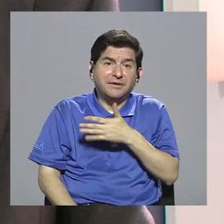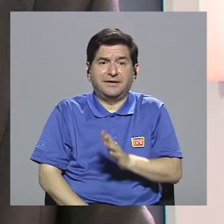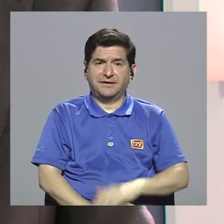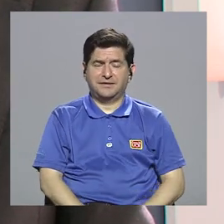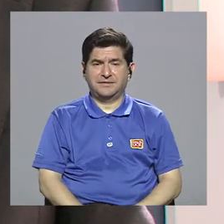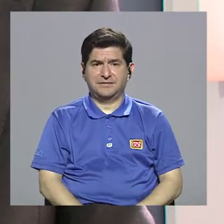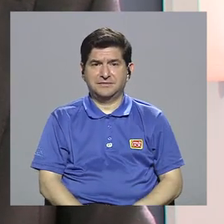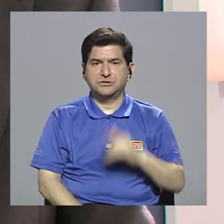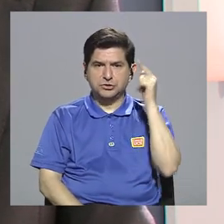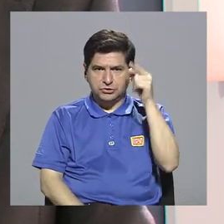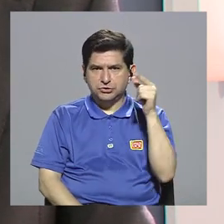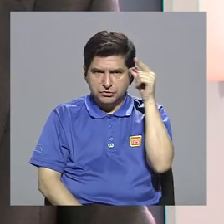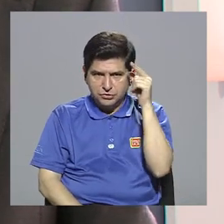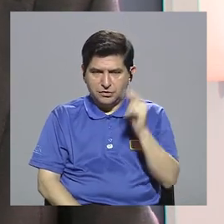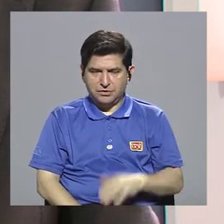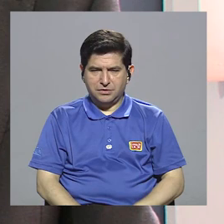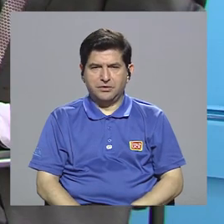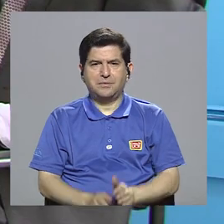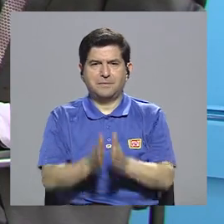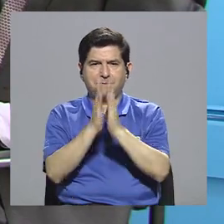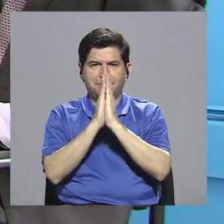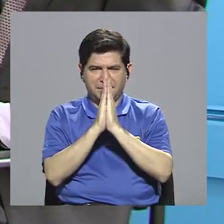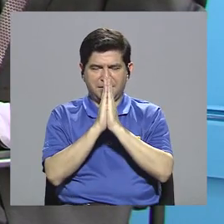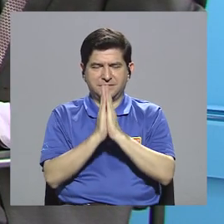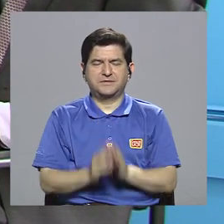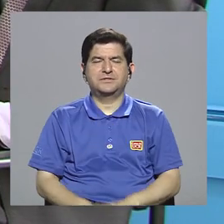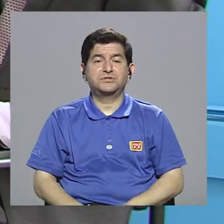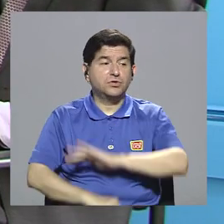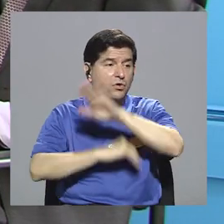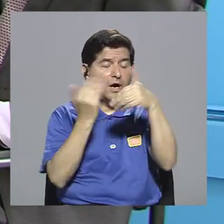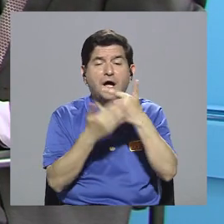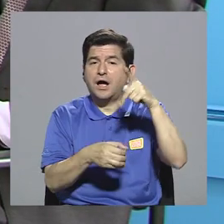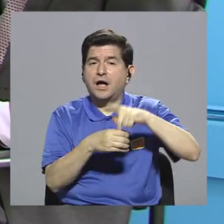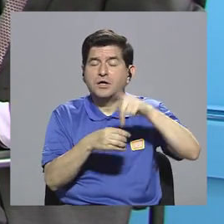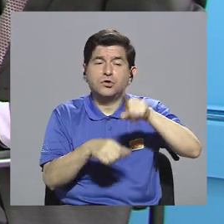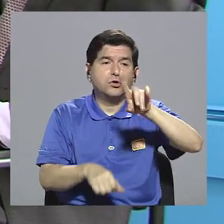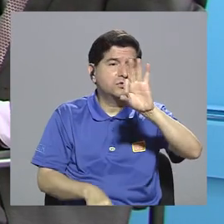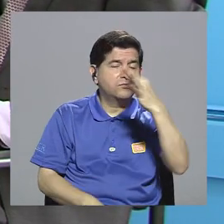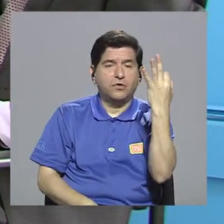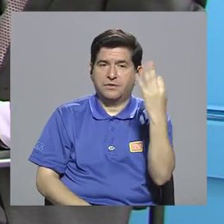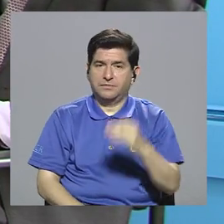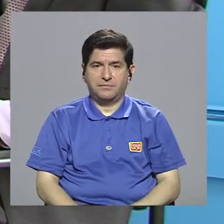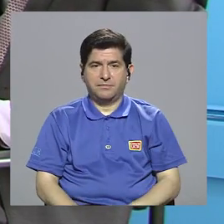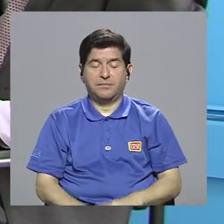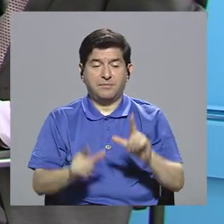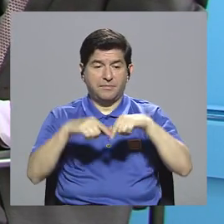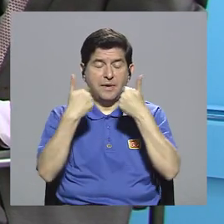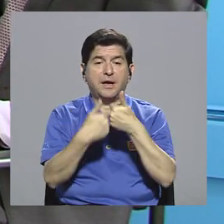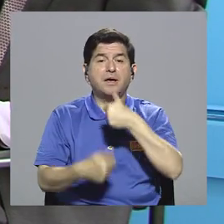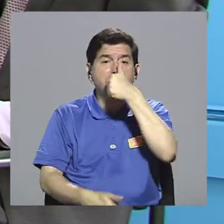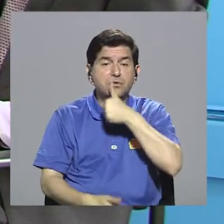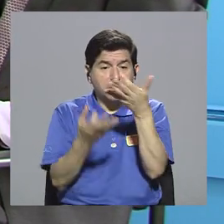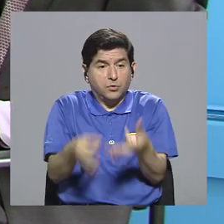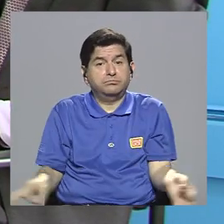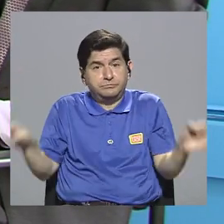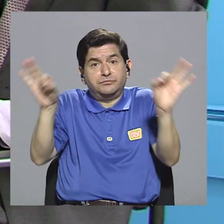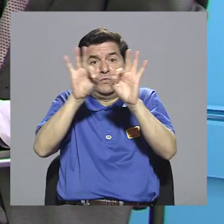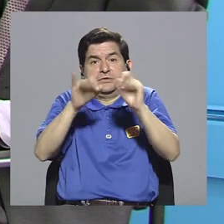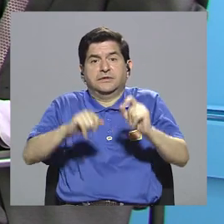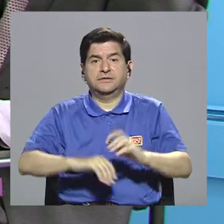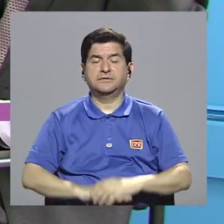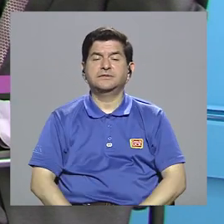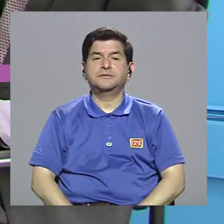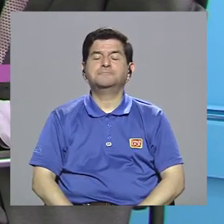y por supuesto hay un llamado inclusivo a que todos participen de algunas formas y el sector privado es clave